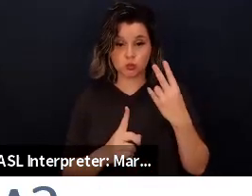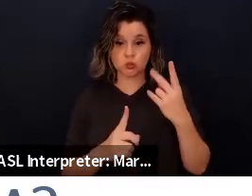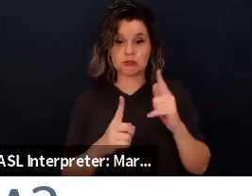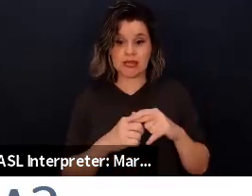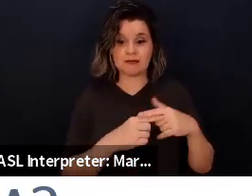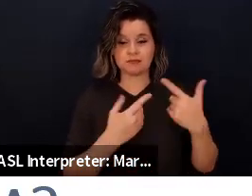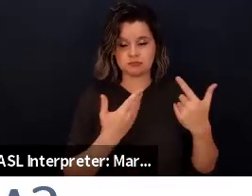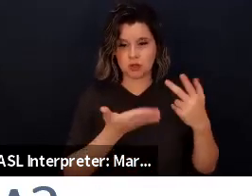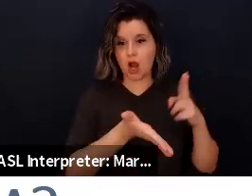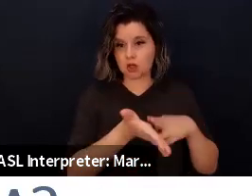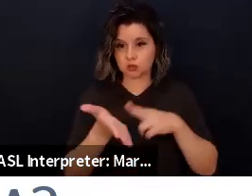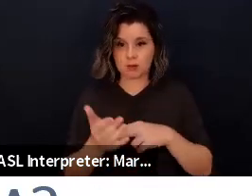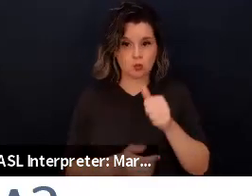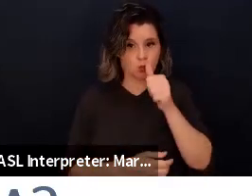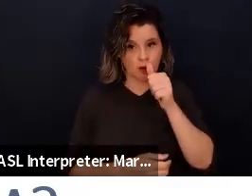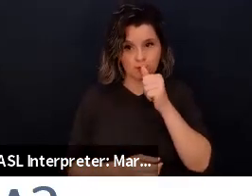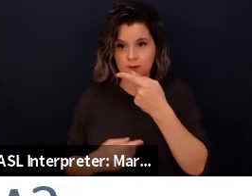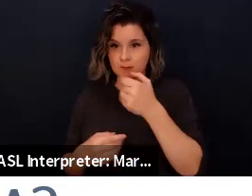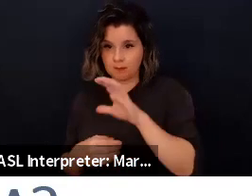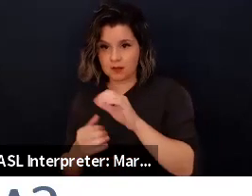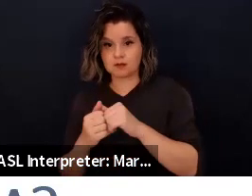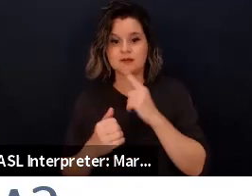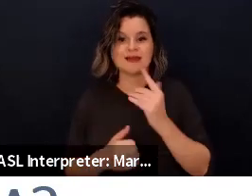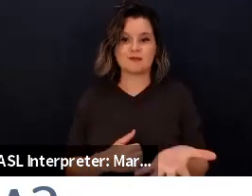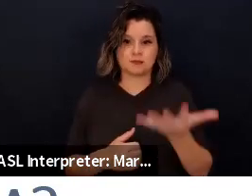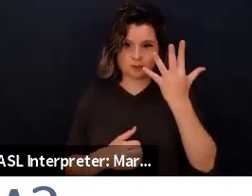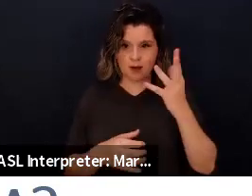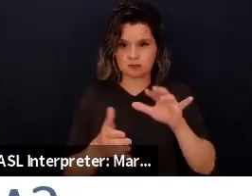contratos aquí en California y en total 5 centros de detención.